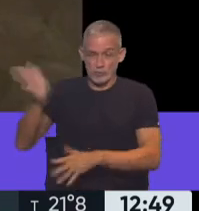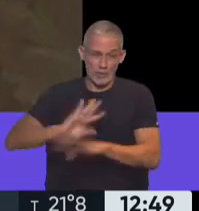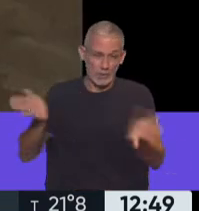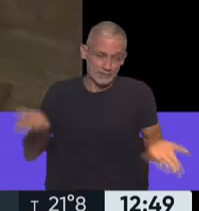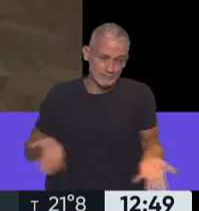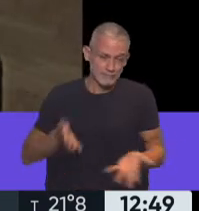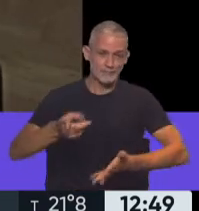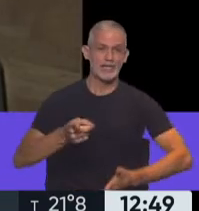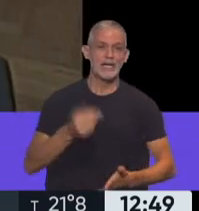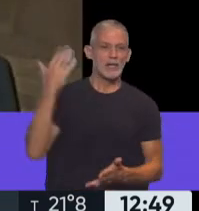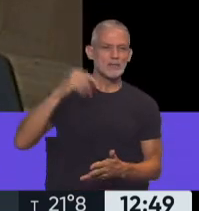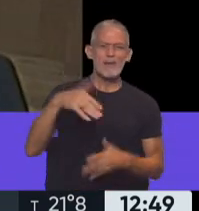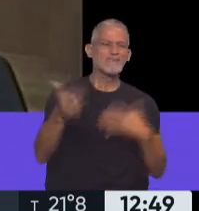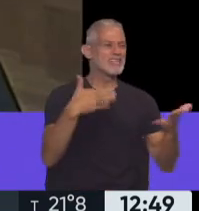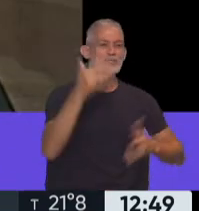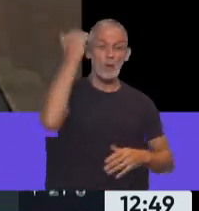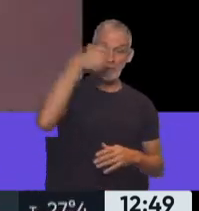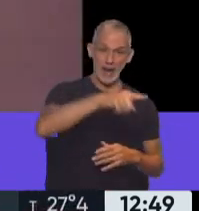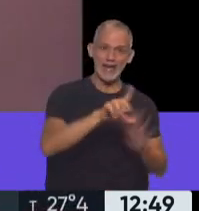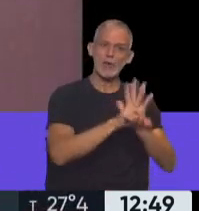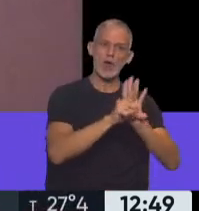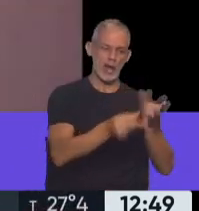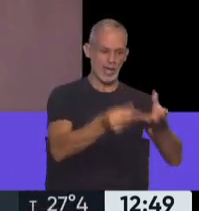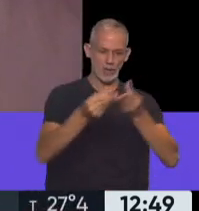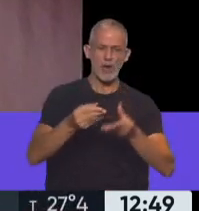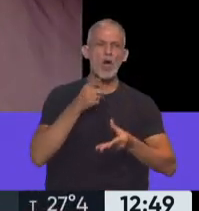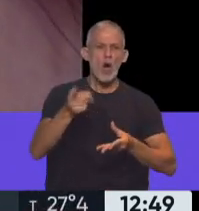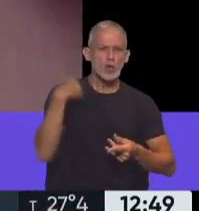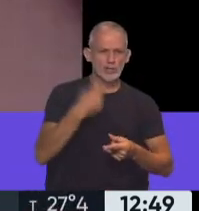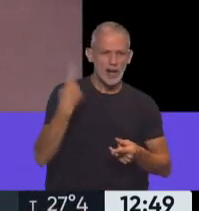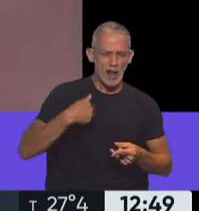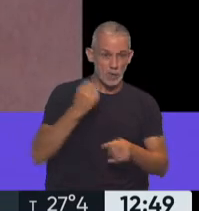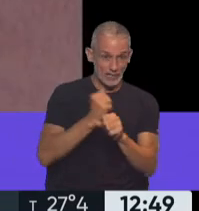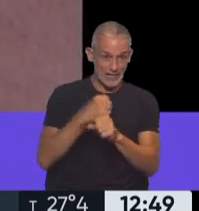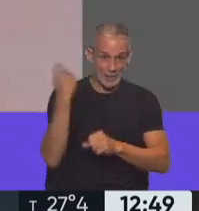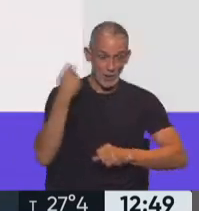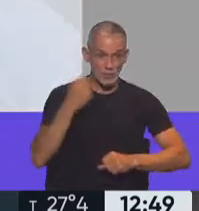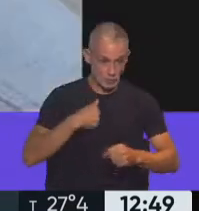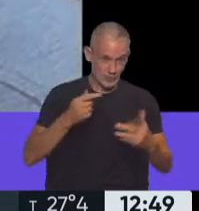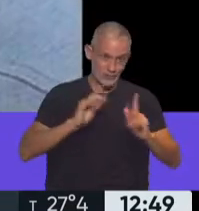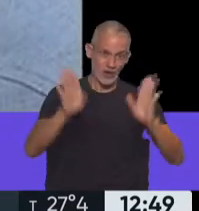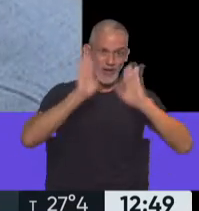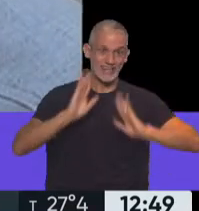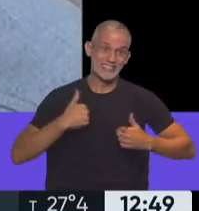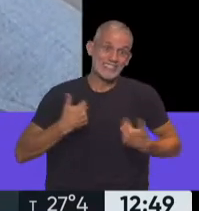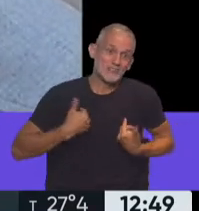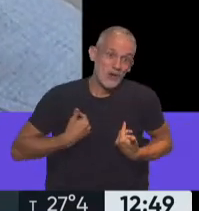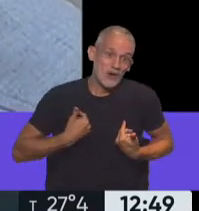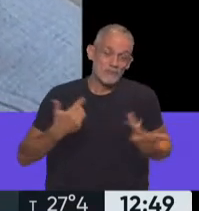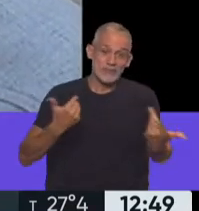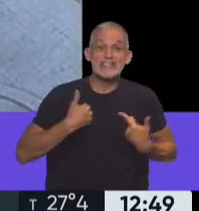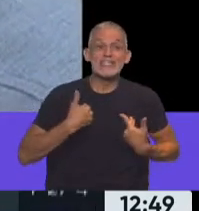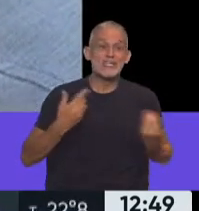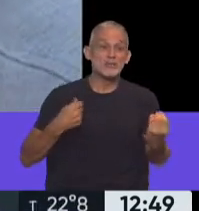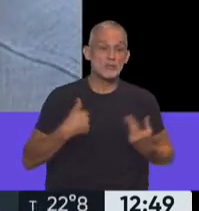no te voy a venir a los vecinos de palermo a dejar una ley en contra de nosotras y tendillo por ejemplo y no